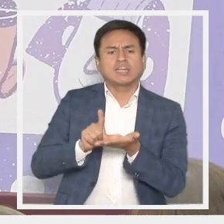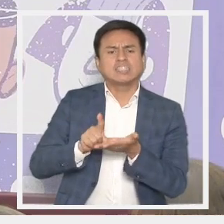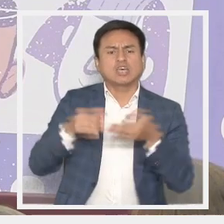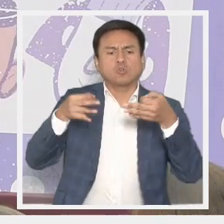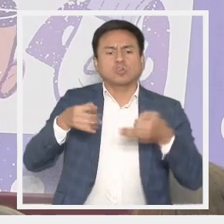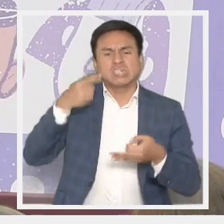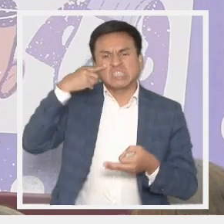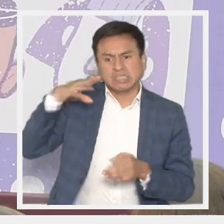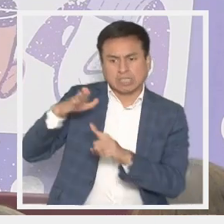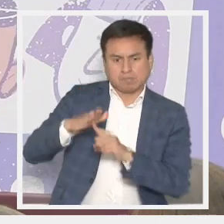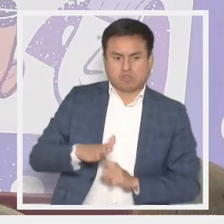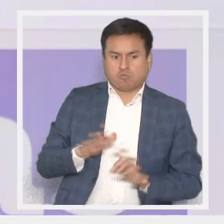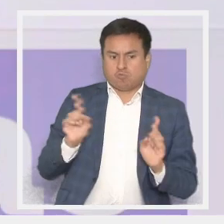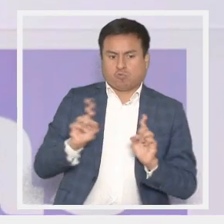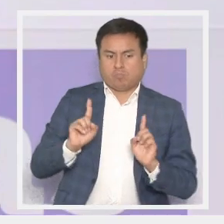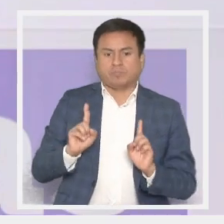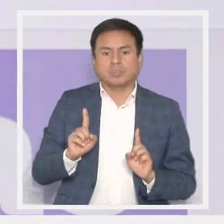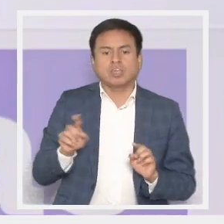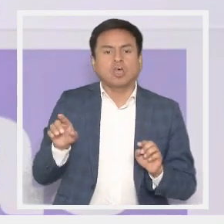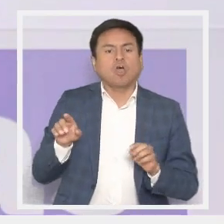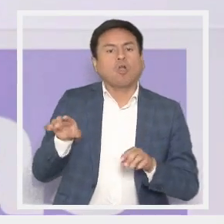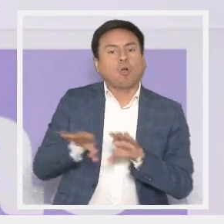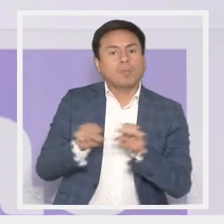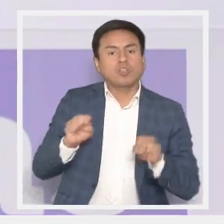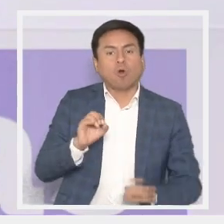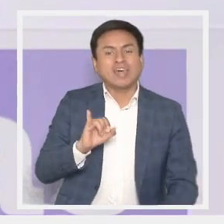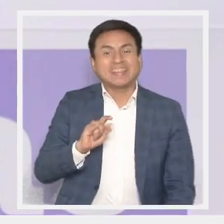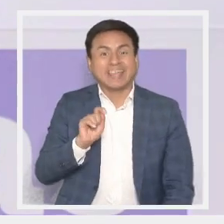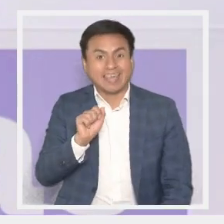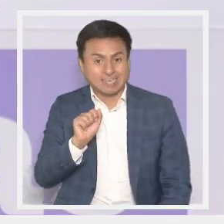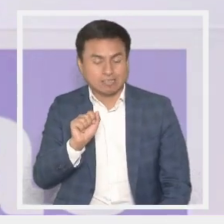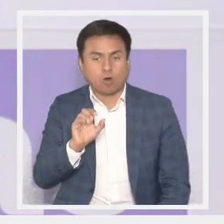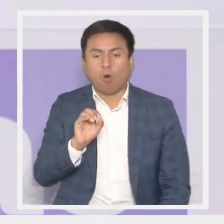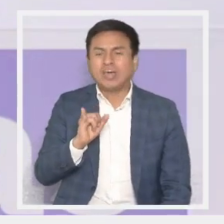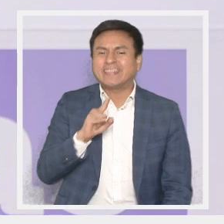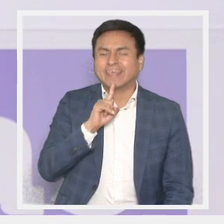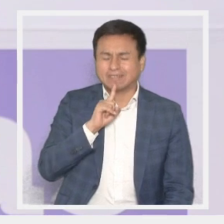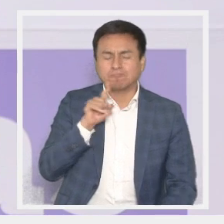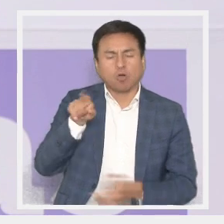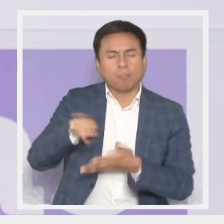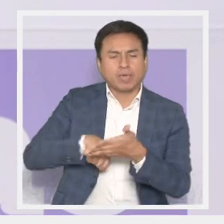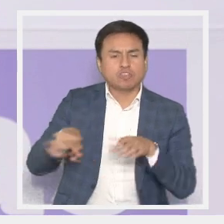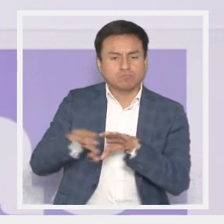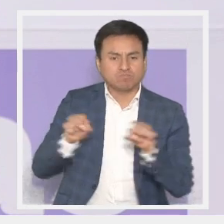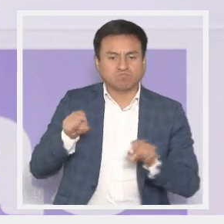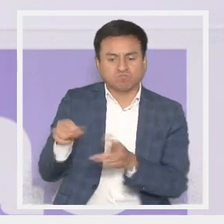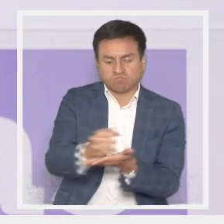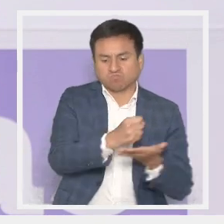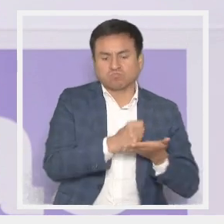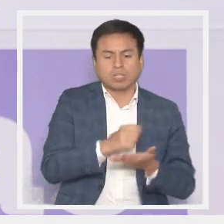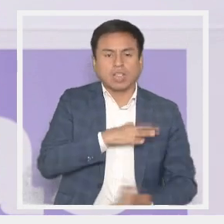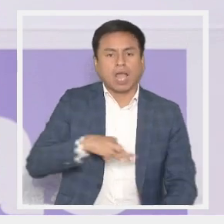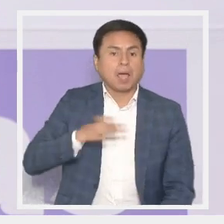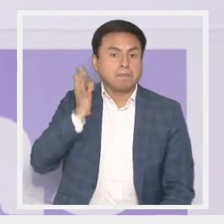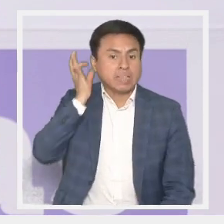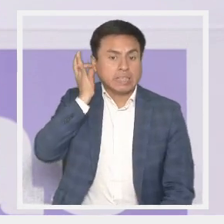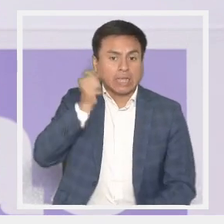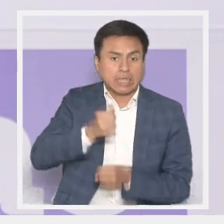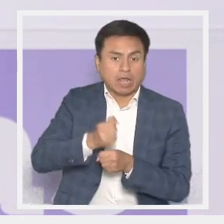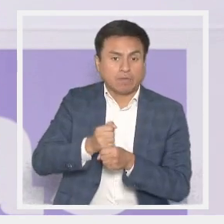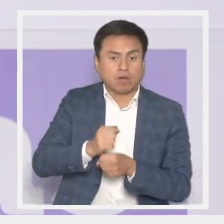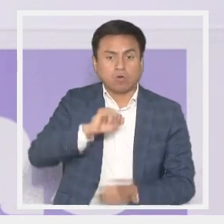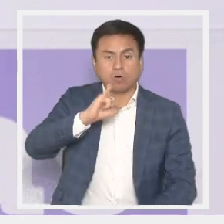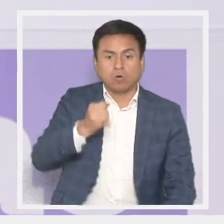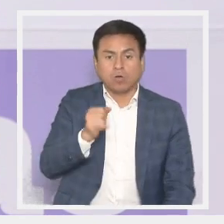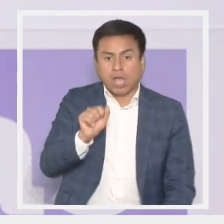sin discriminación. Por ejemplo, el convenio de la OIT que ha estado tramitando nuestra ministra del Trabajo,